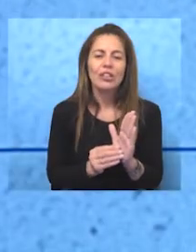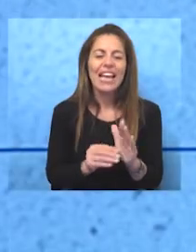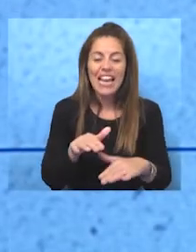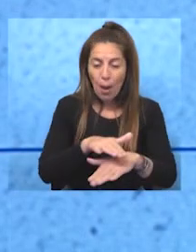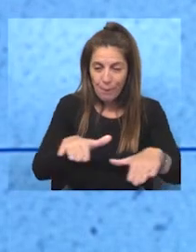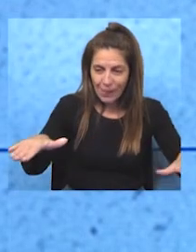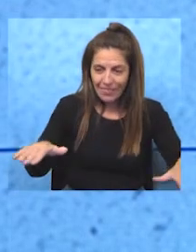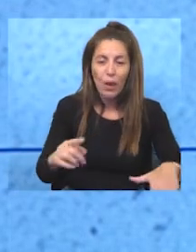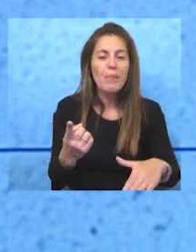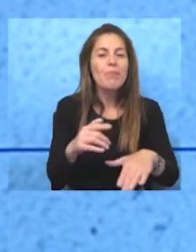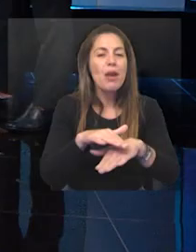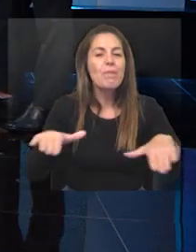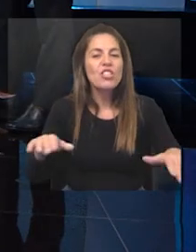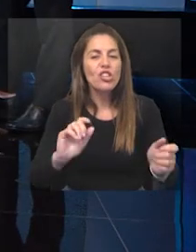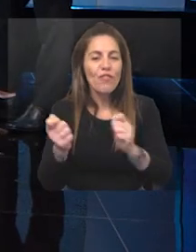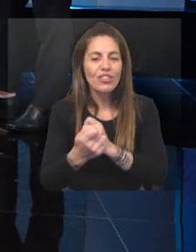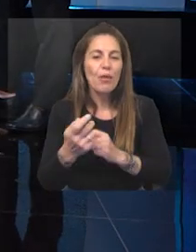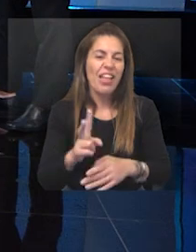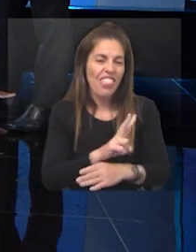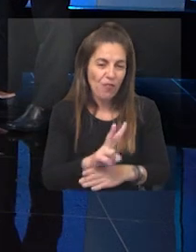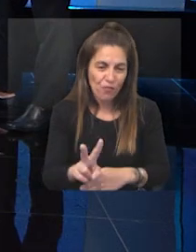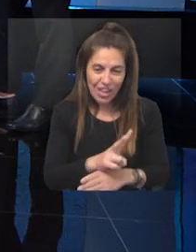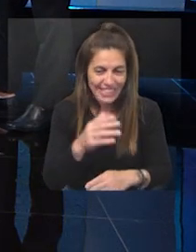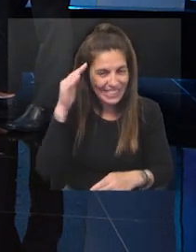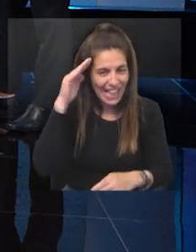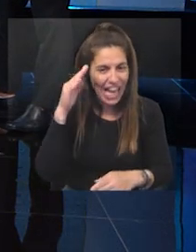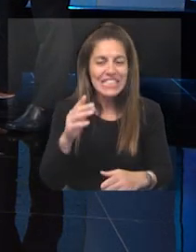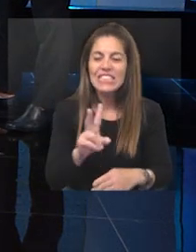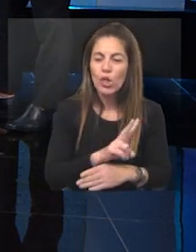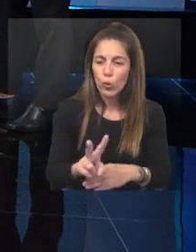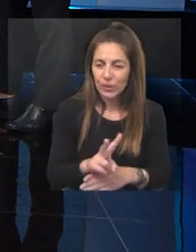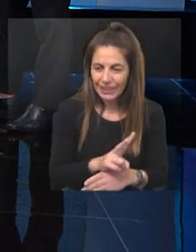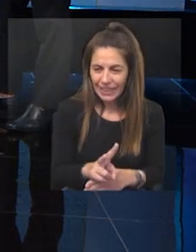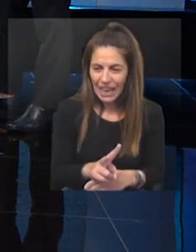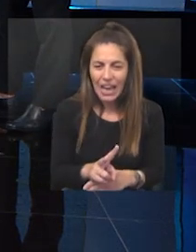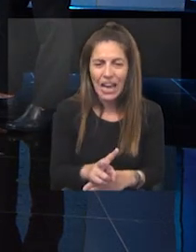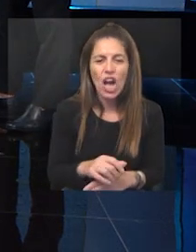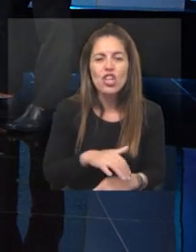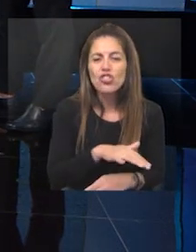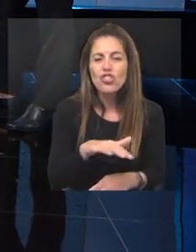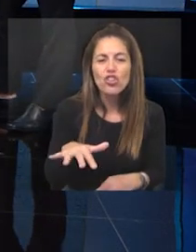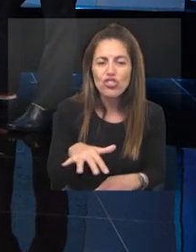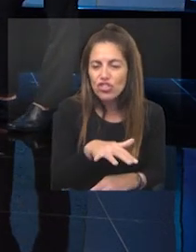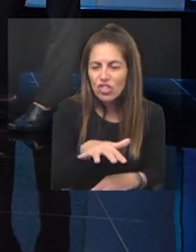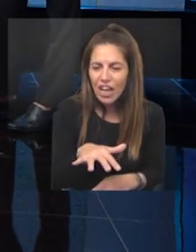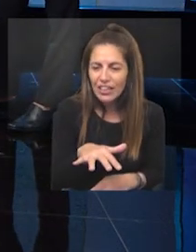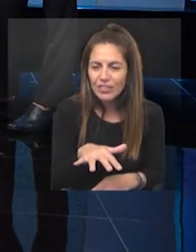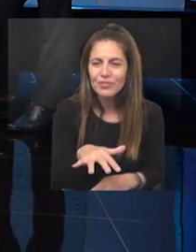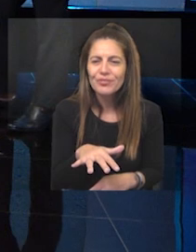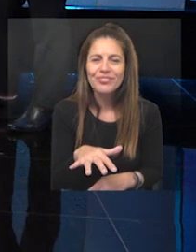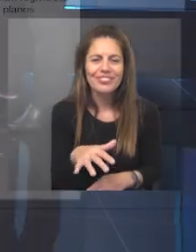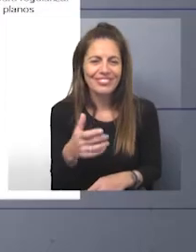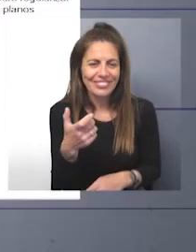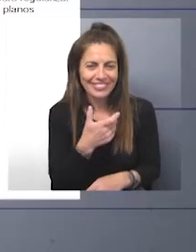planta del primer piso de las transformaciones pues tenían defensa seguridad eh social que la Claro